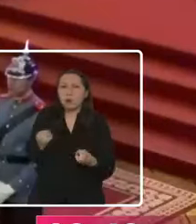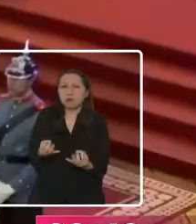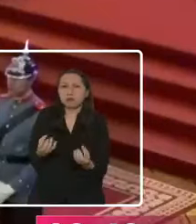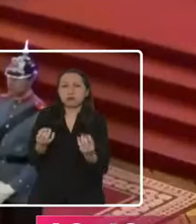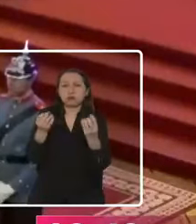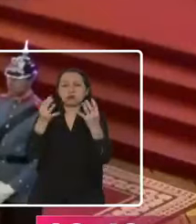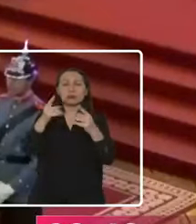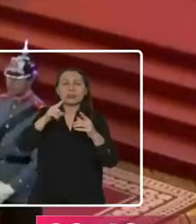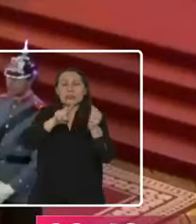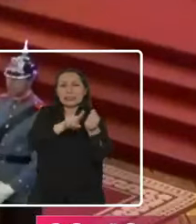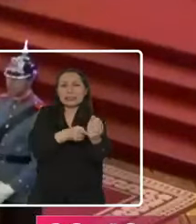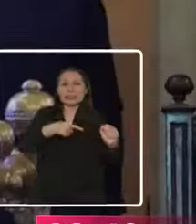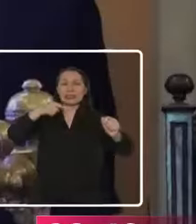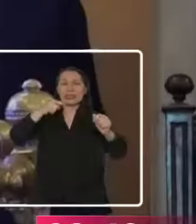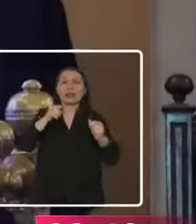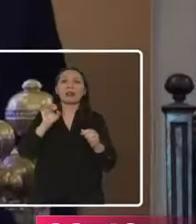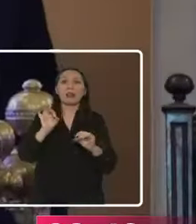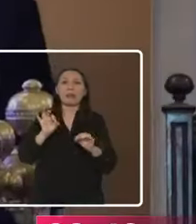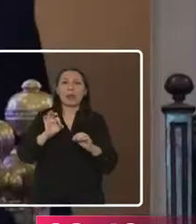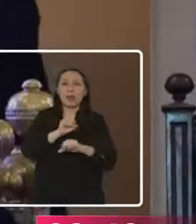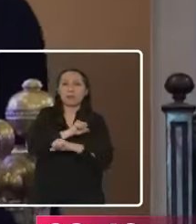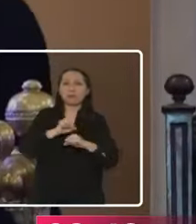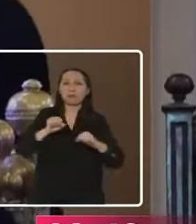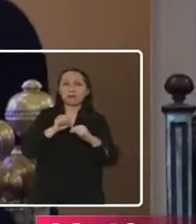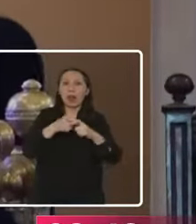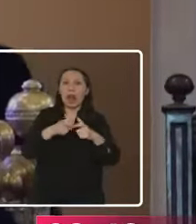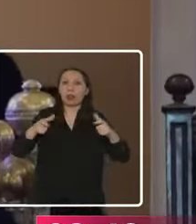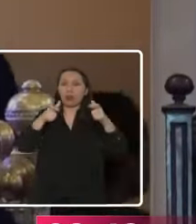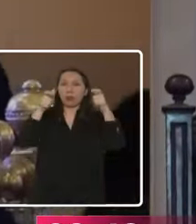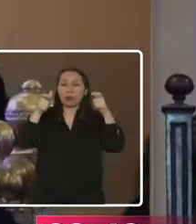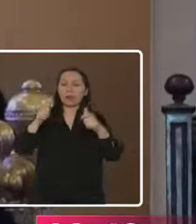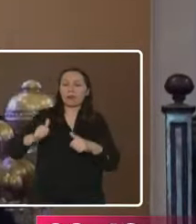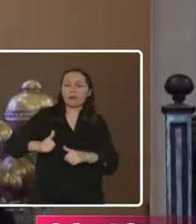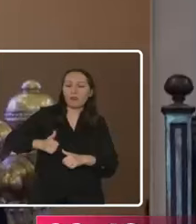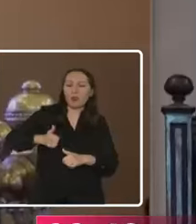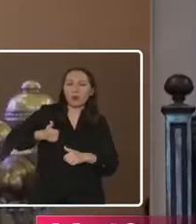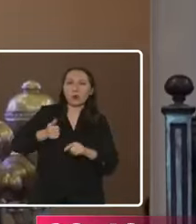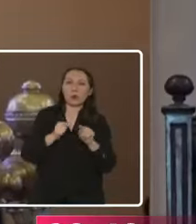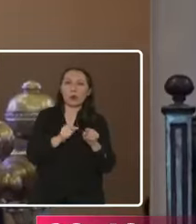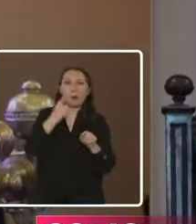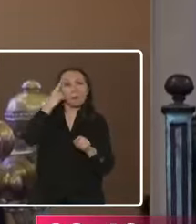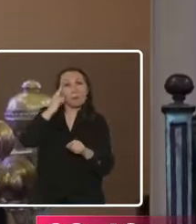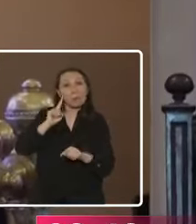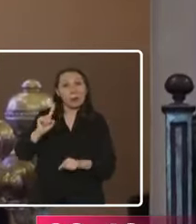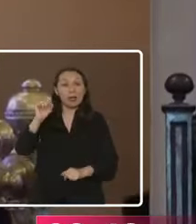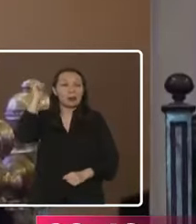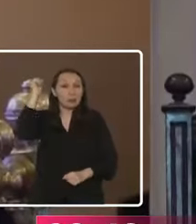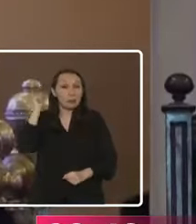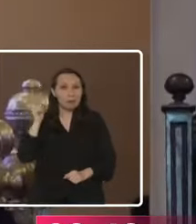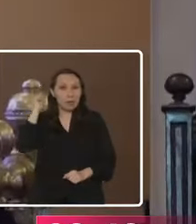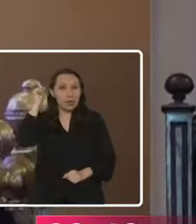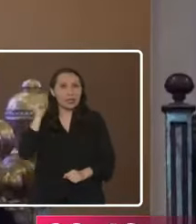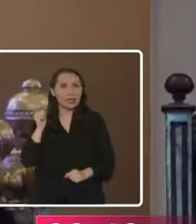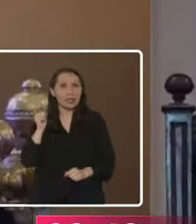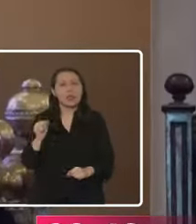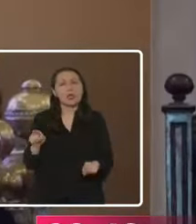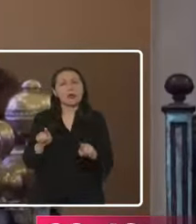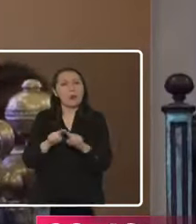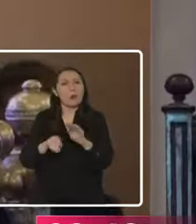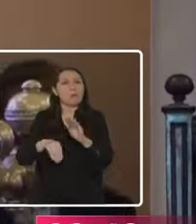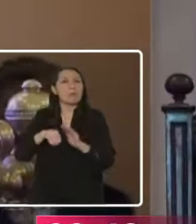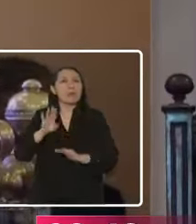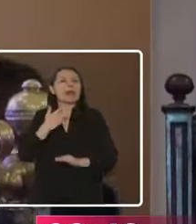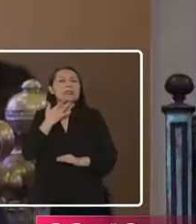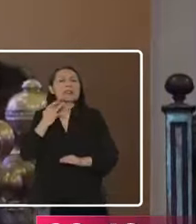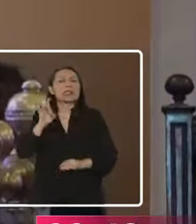la electricidad y la energía atómica, la voluntad. Pero Sebastián Piñera era mucho